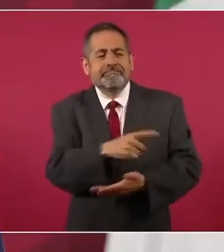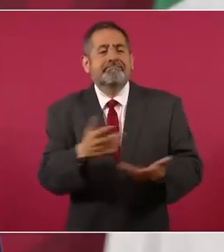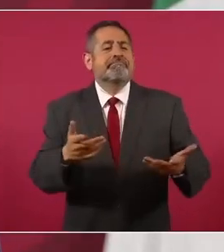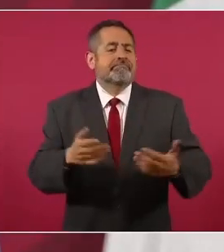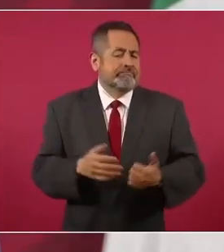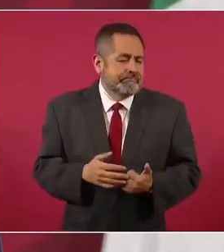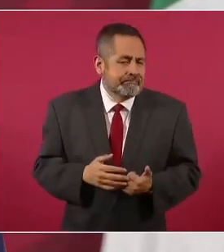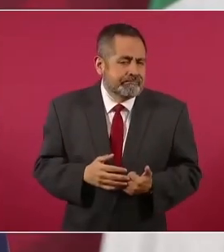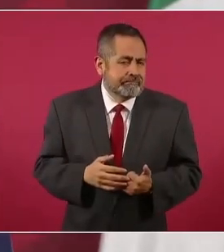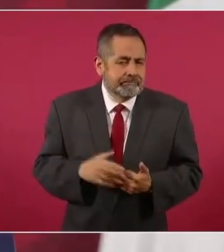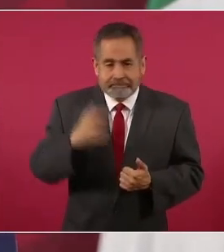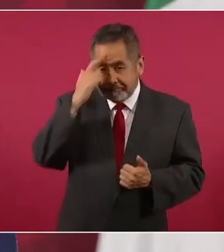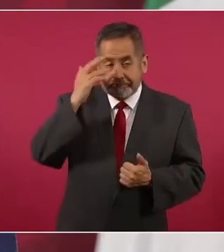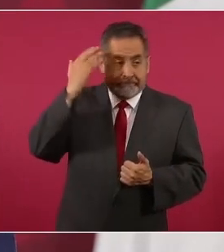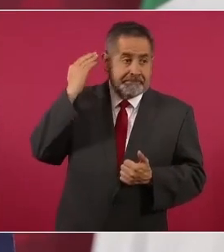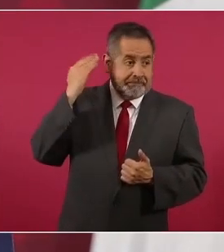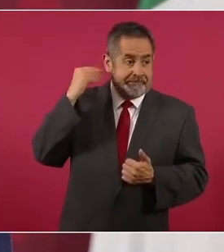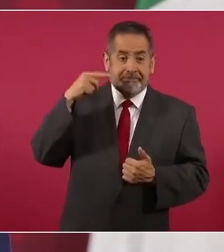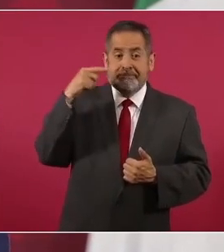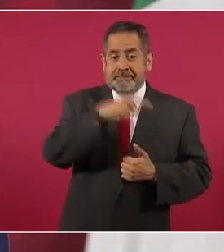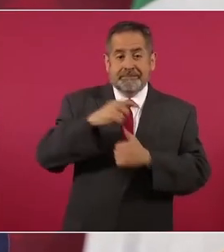cuando estuvo en el INE.